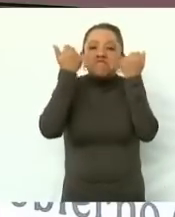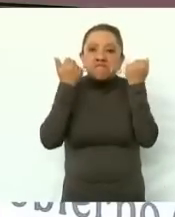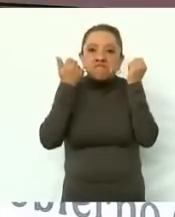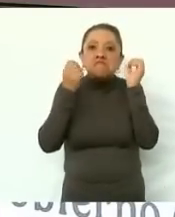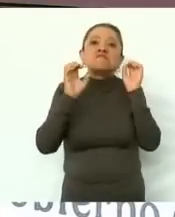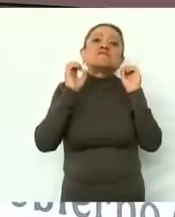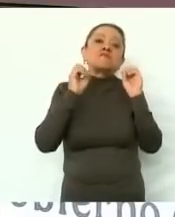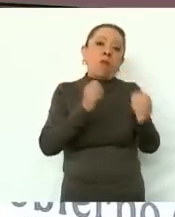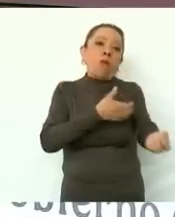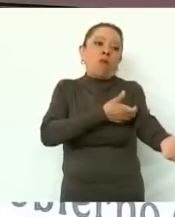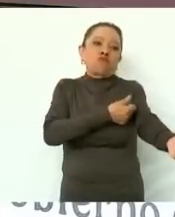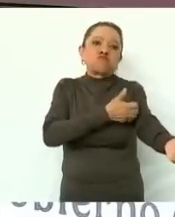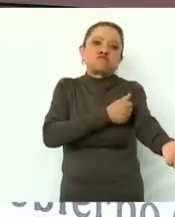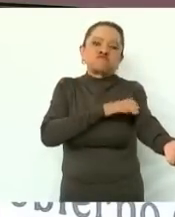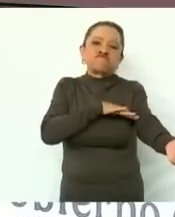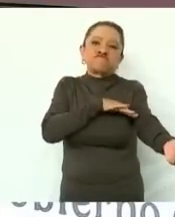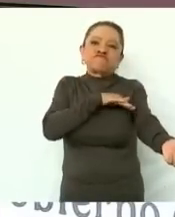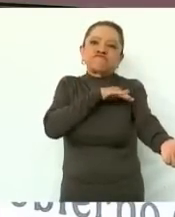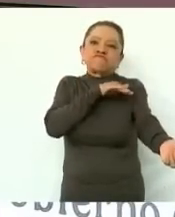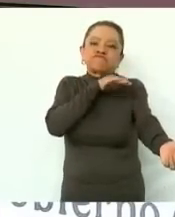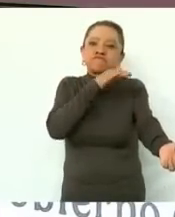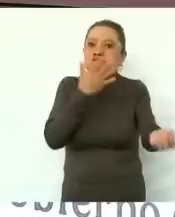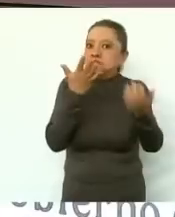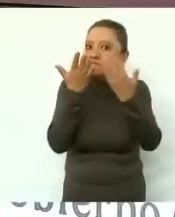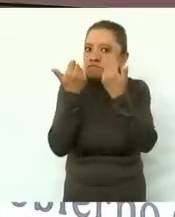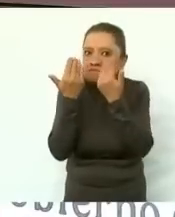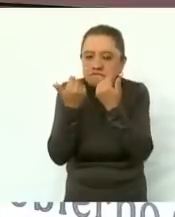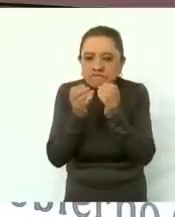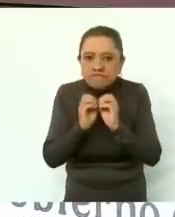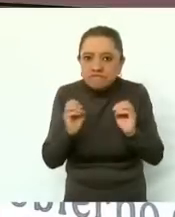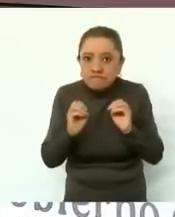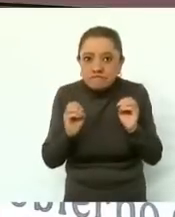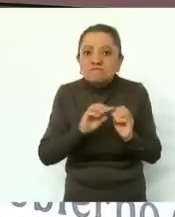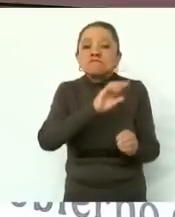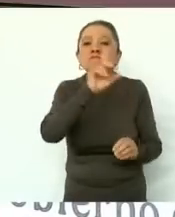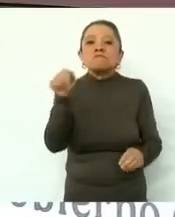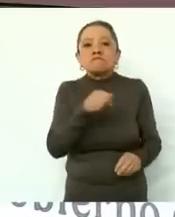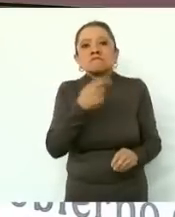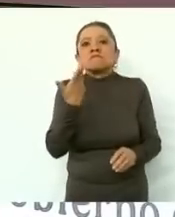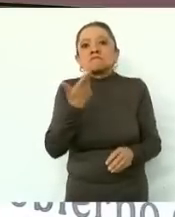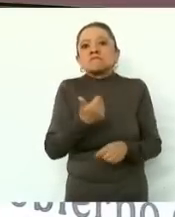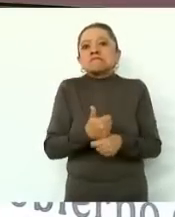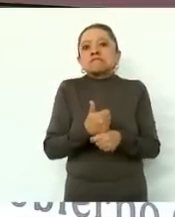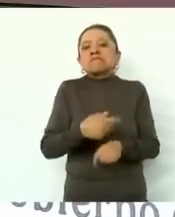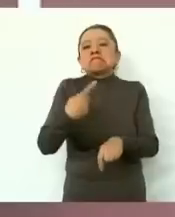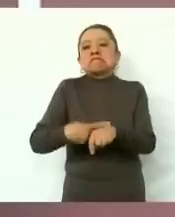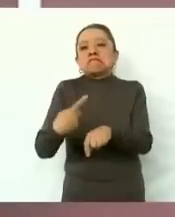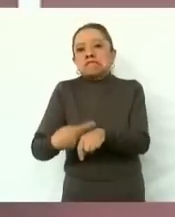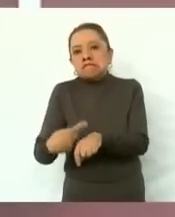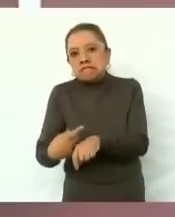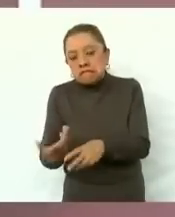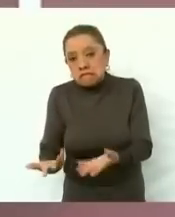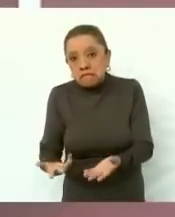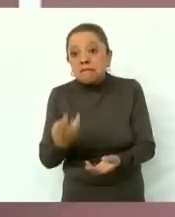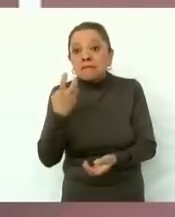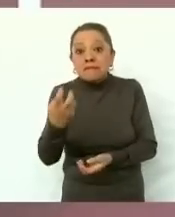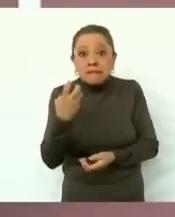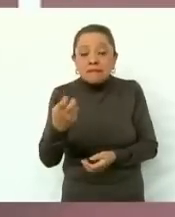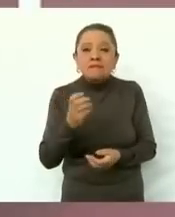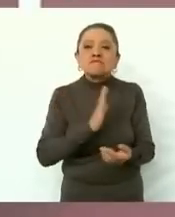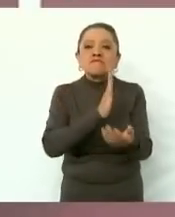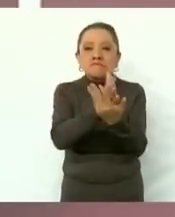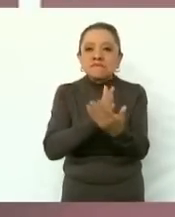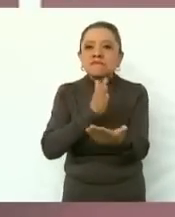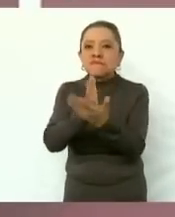tiene uno la presión alta y uno no lo sabe y después sufre las consecuencias. Entonces les van a revisar para poder